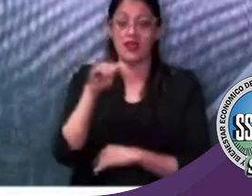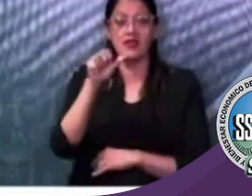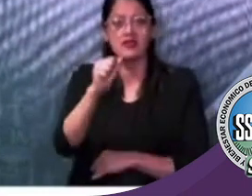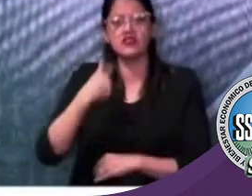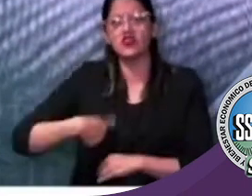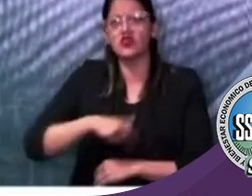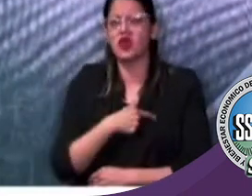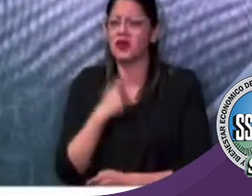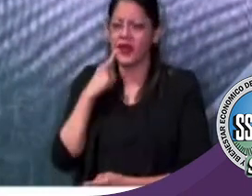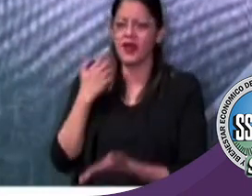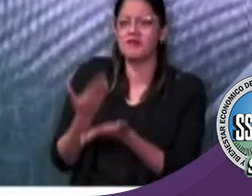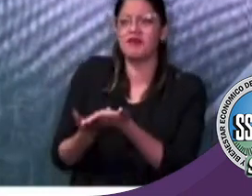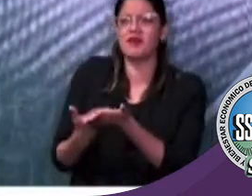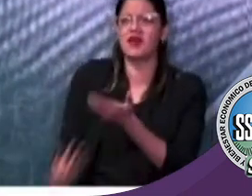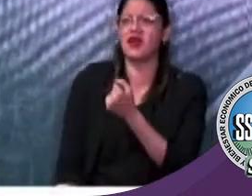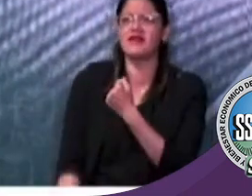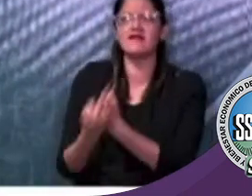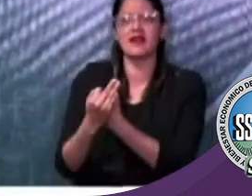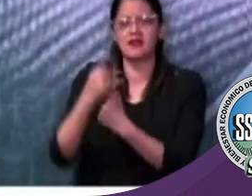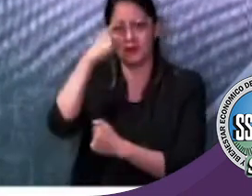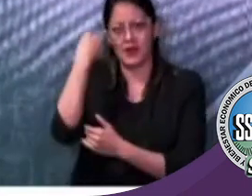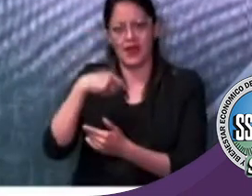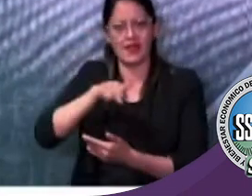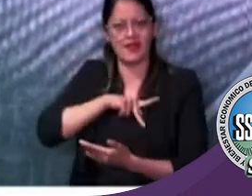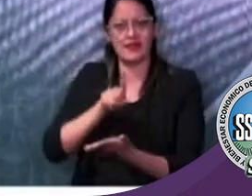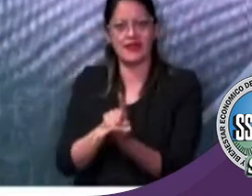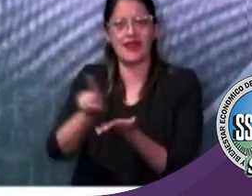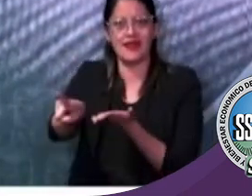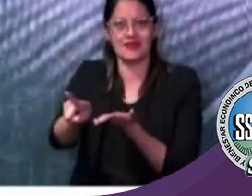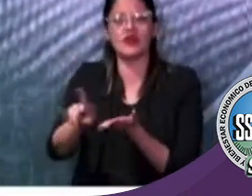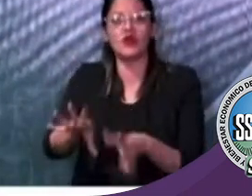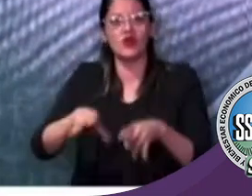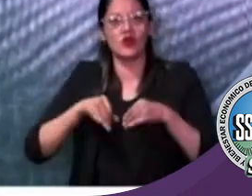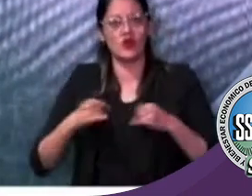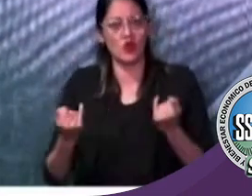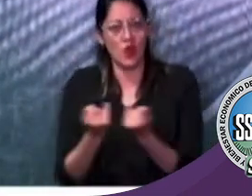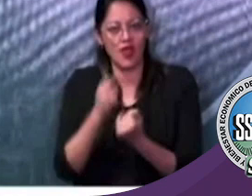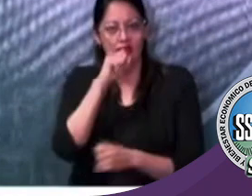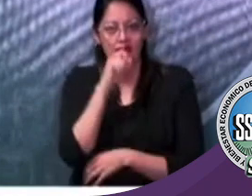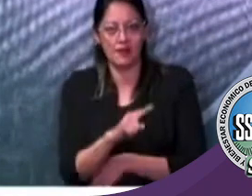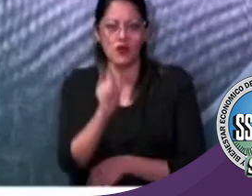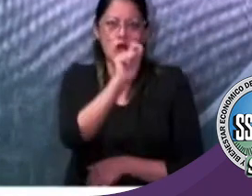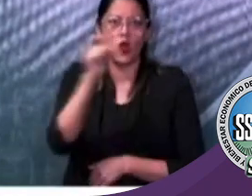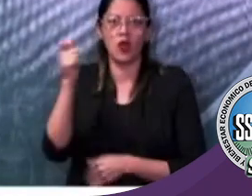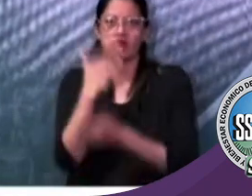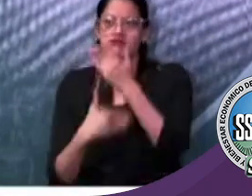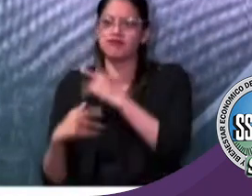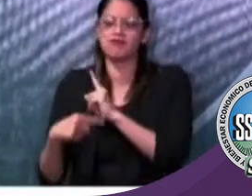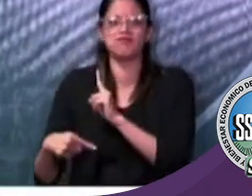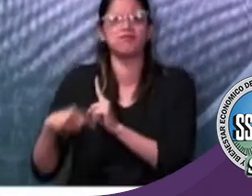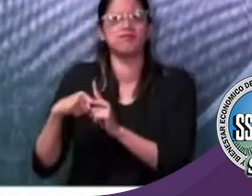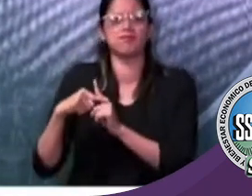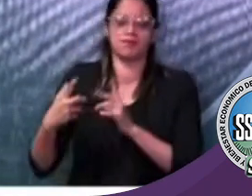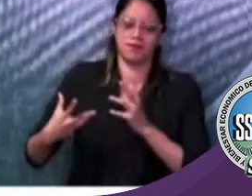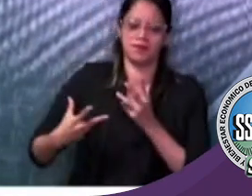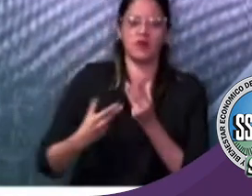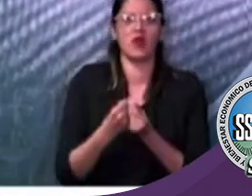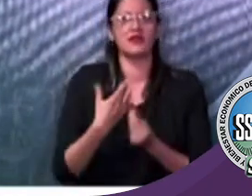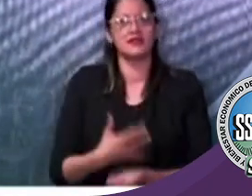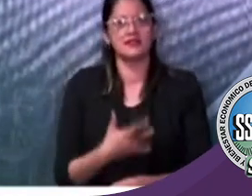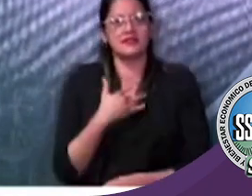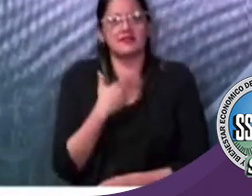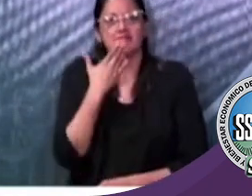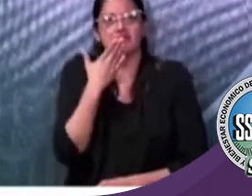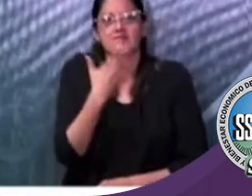defensa eficaz y sonora de los derechos adquiridos y de sumar otros logros que nos den más